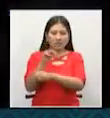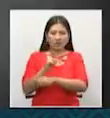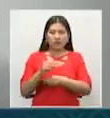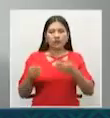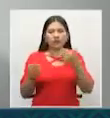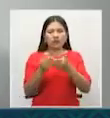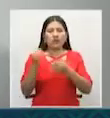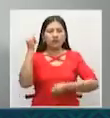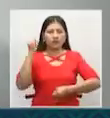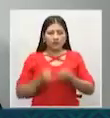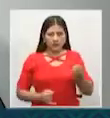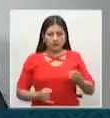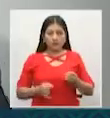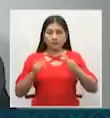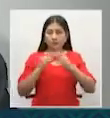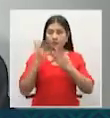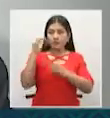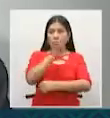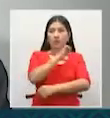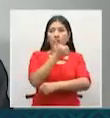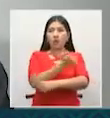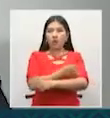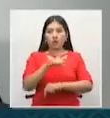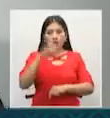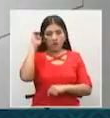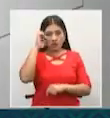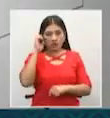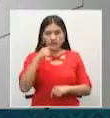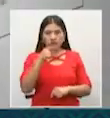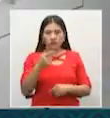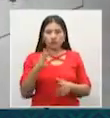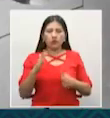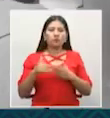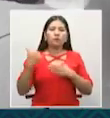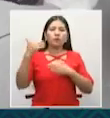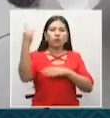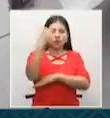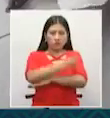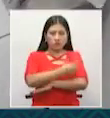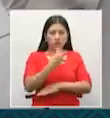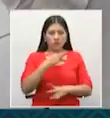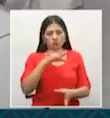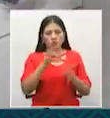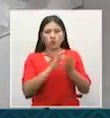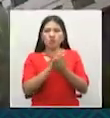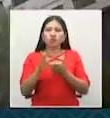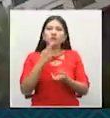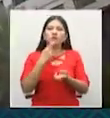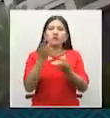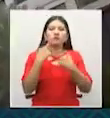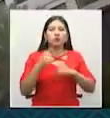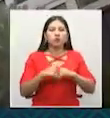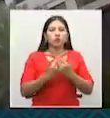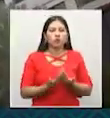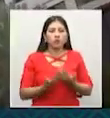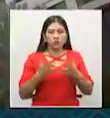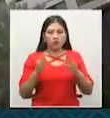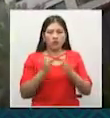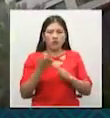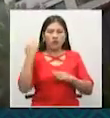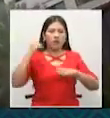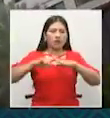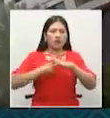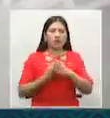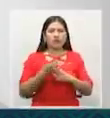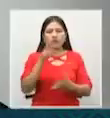final. El Procurador General del Estado manifestó que en los próximos días la justicia emitirá la sentencia de un proceso que inició en 2005.